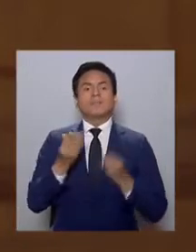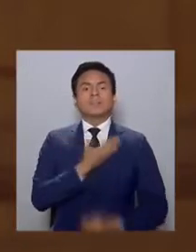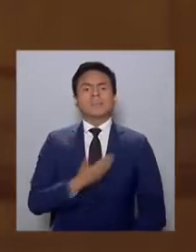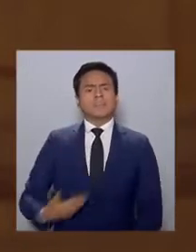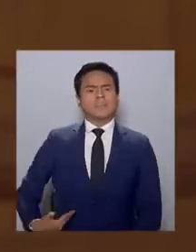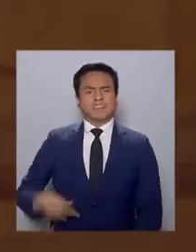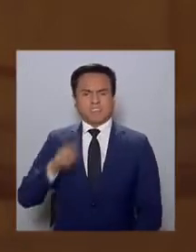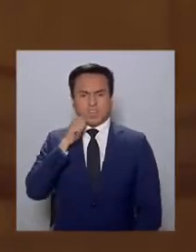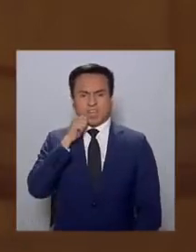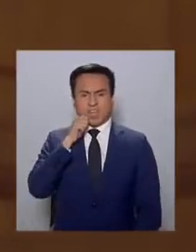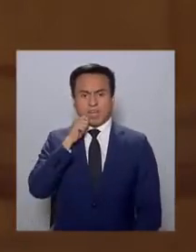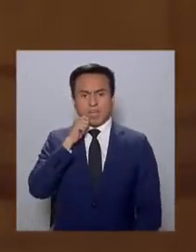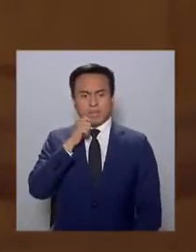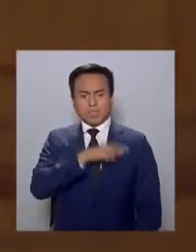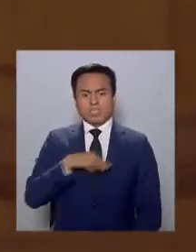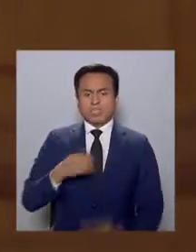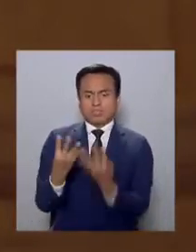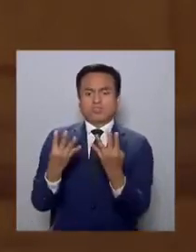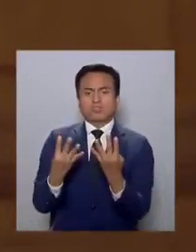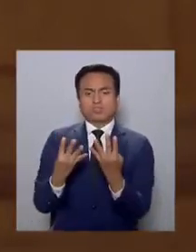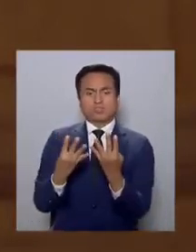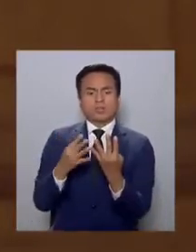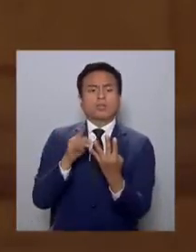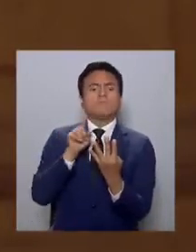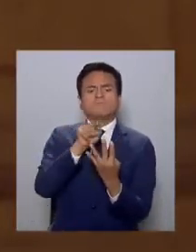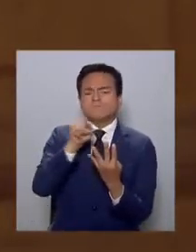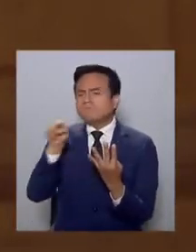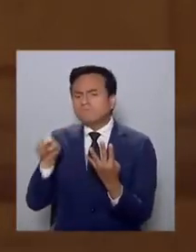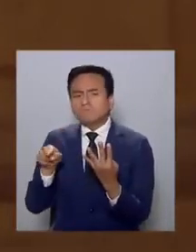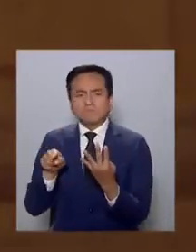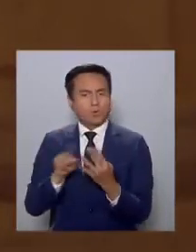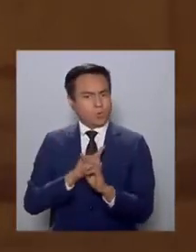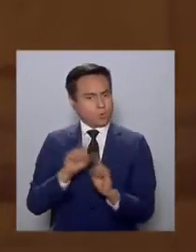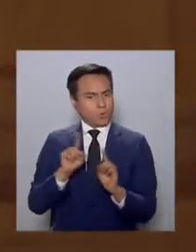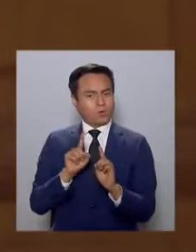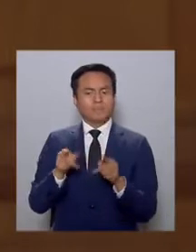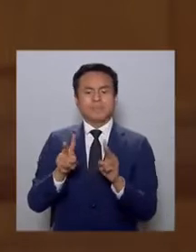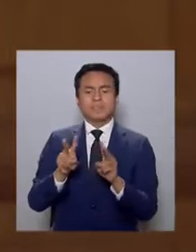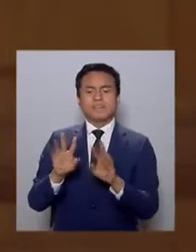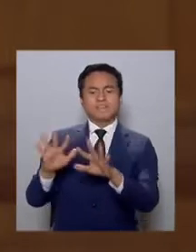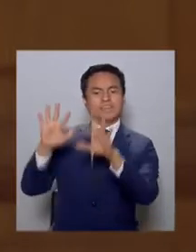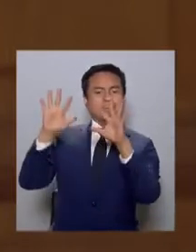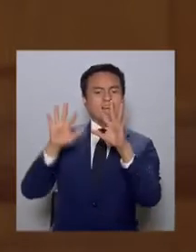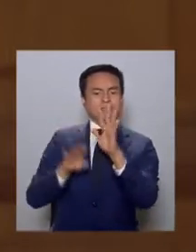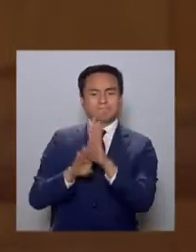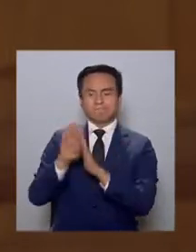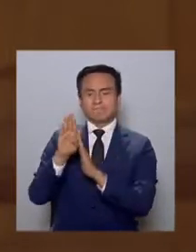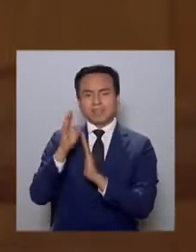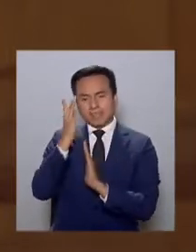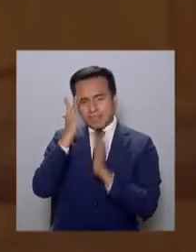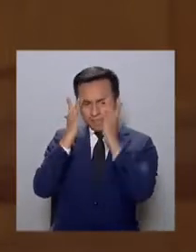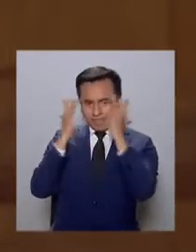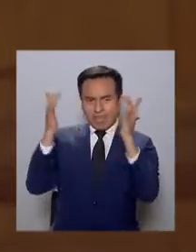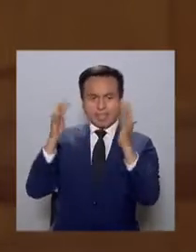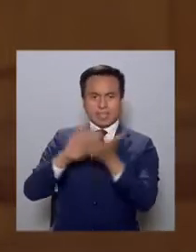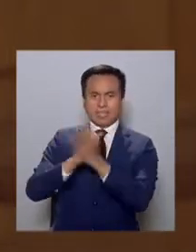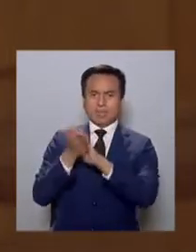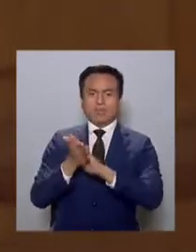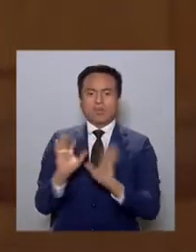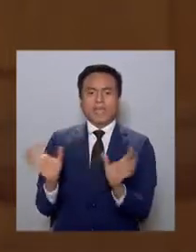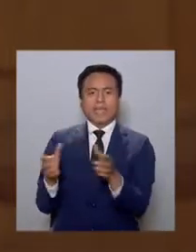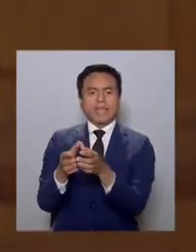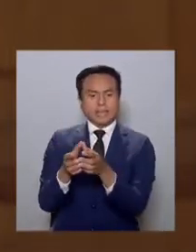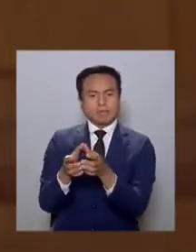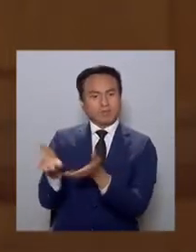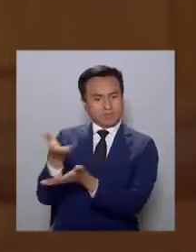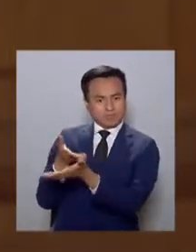no es el que está encima de sus ministros respirándoles en la nuca, sino el que les permite brillar y desplegar todo su talento junto a sus